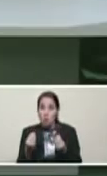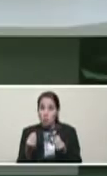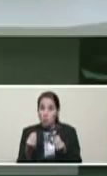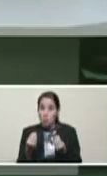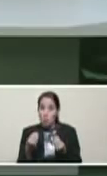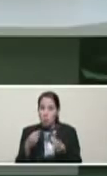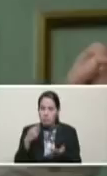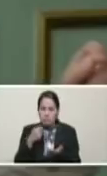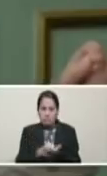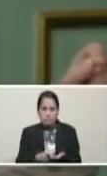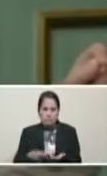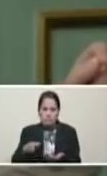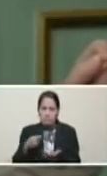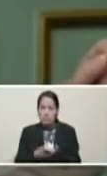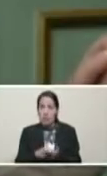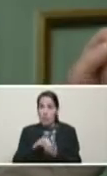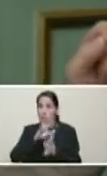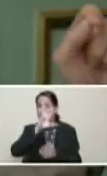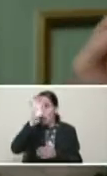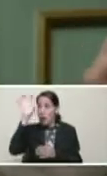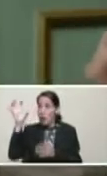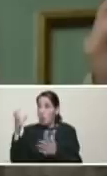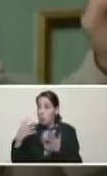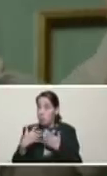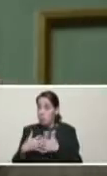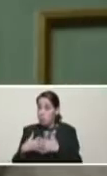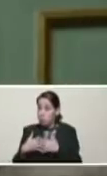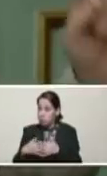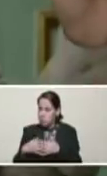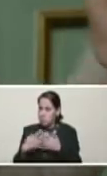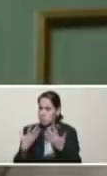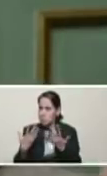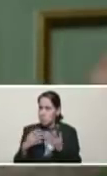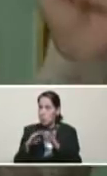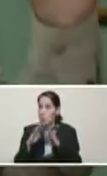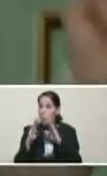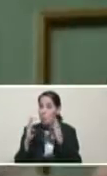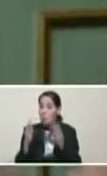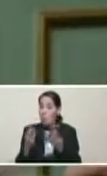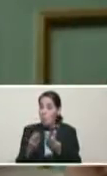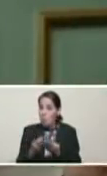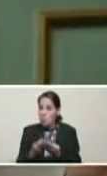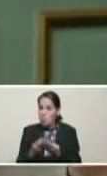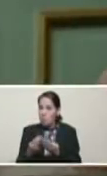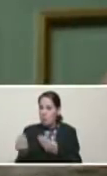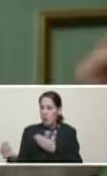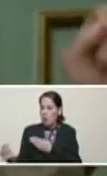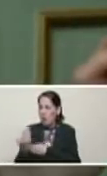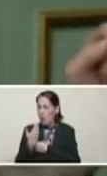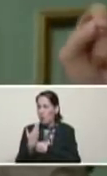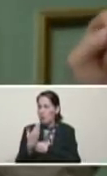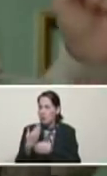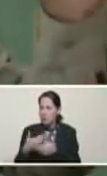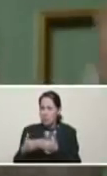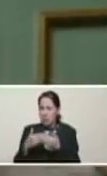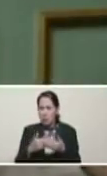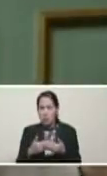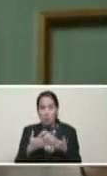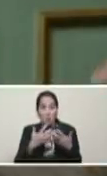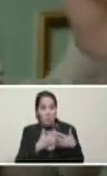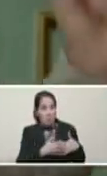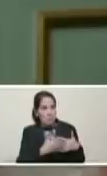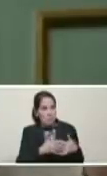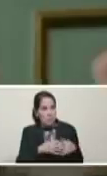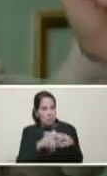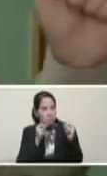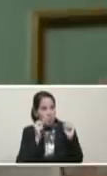inversionistas en el mundo a propósito de estas sanciones de estas agresiones esta arremetida ha despertado su interés